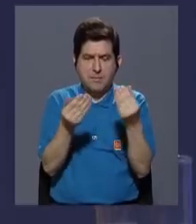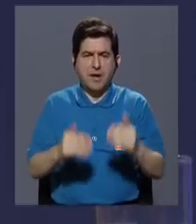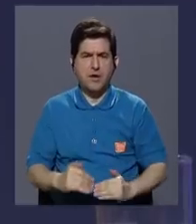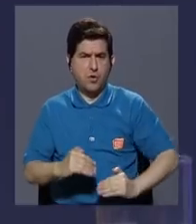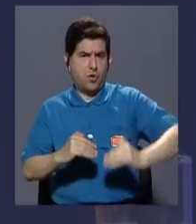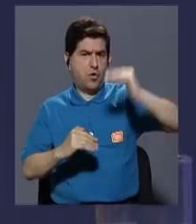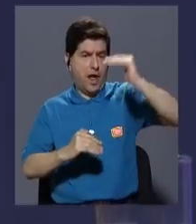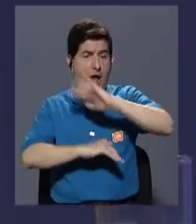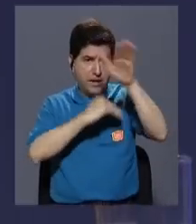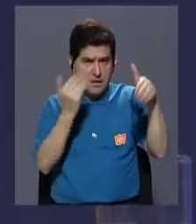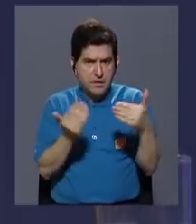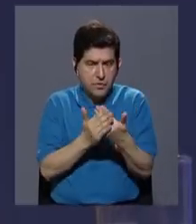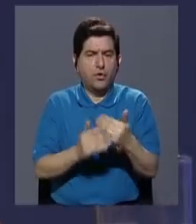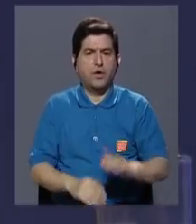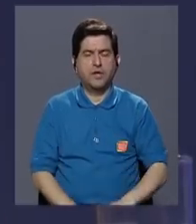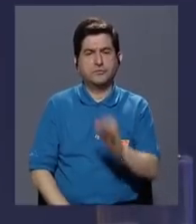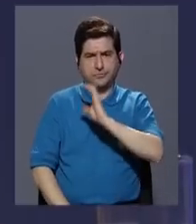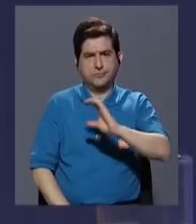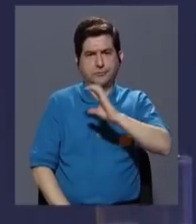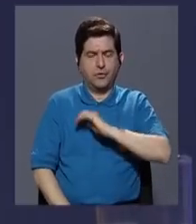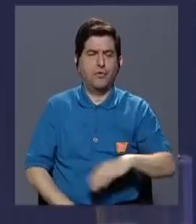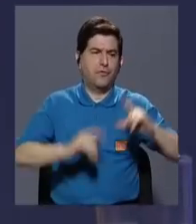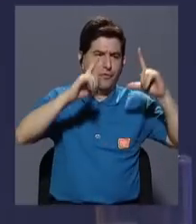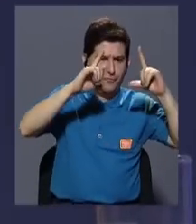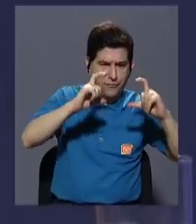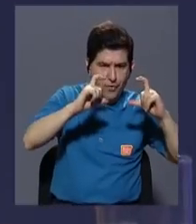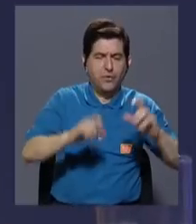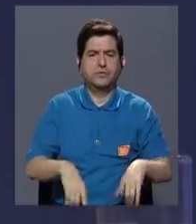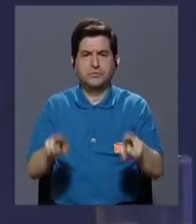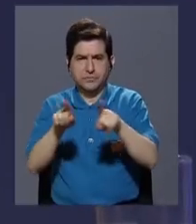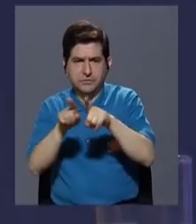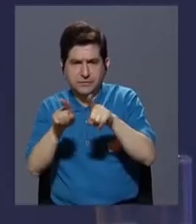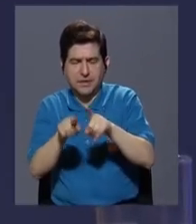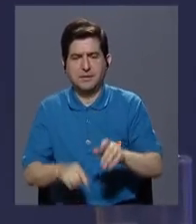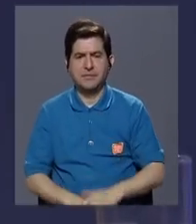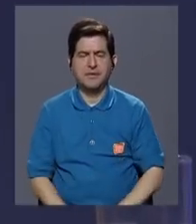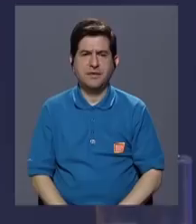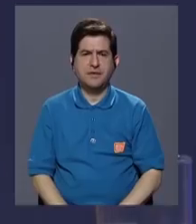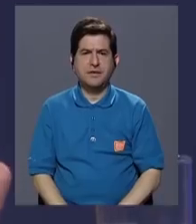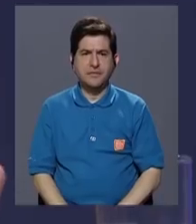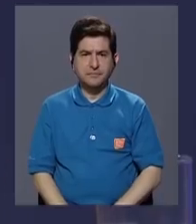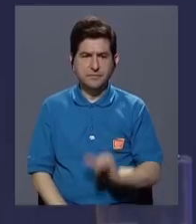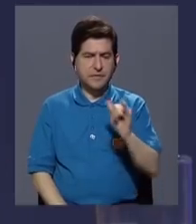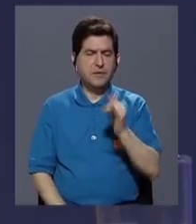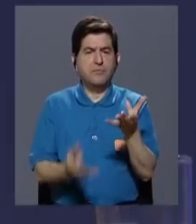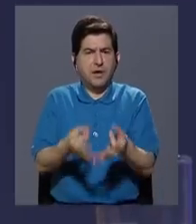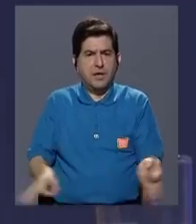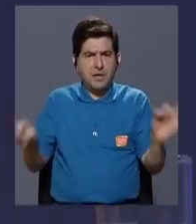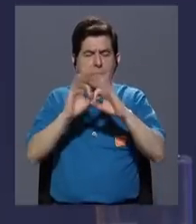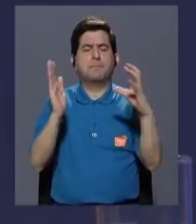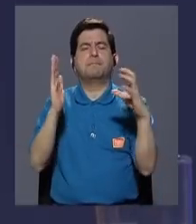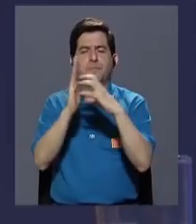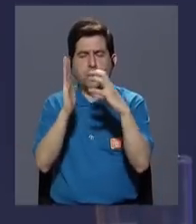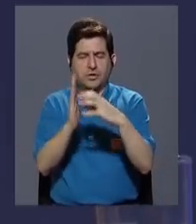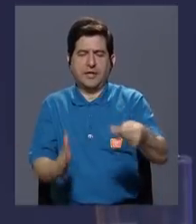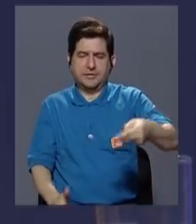aspectos en la fotografía hablamos también de la importancia del guión de la historia